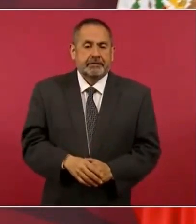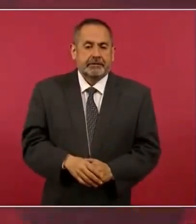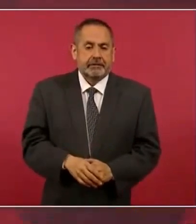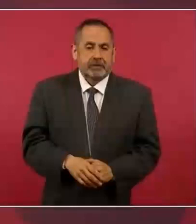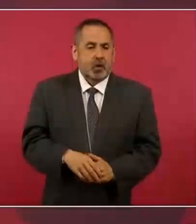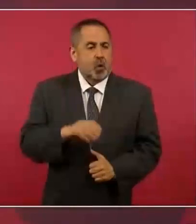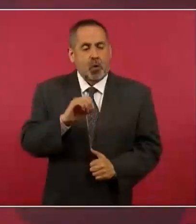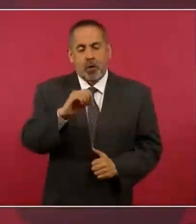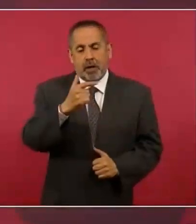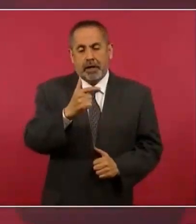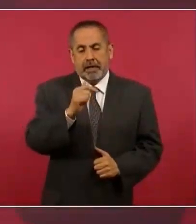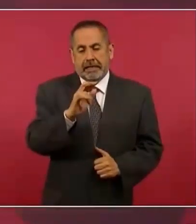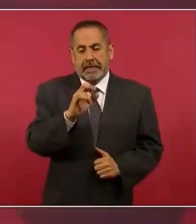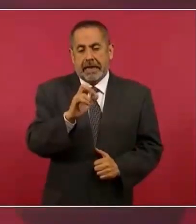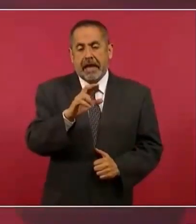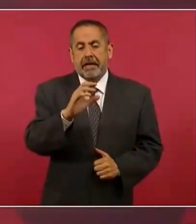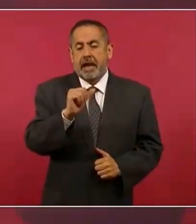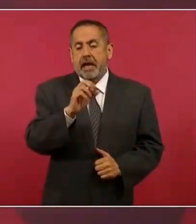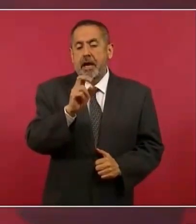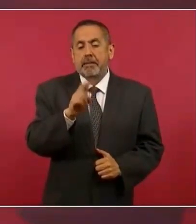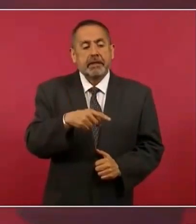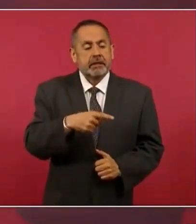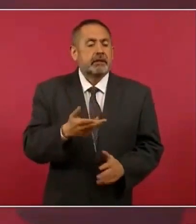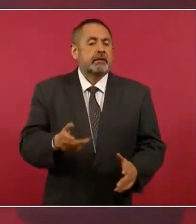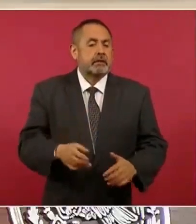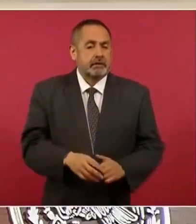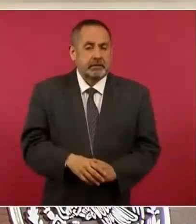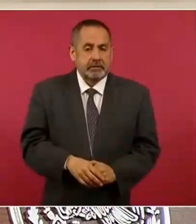o Aguilar Camín.